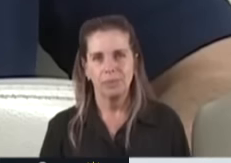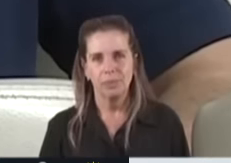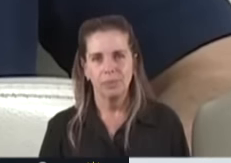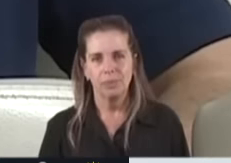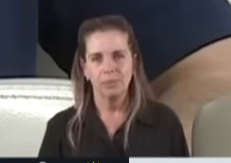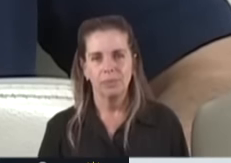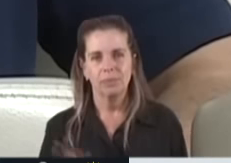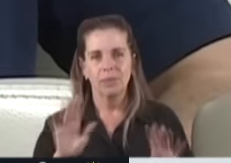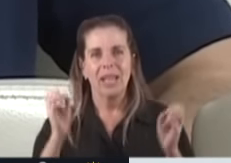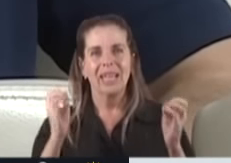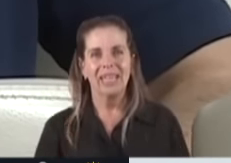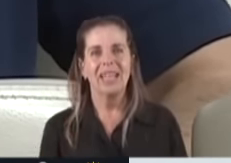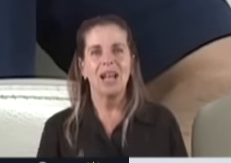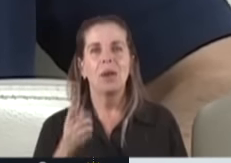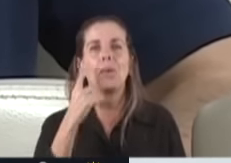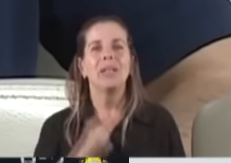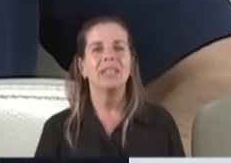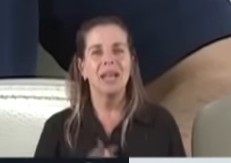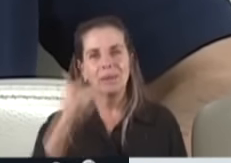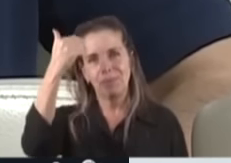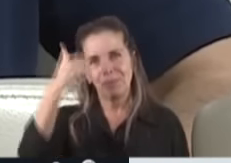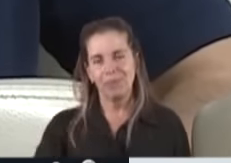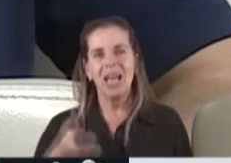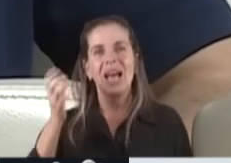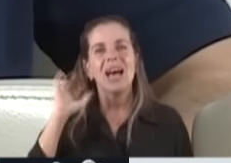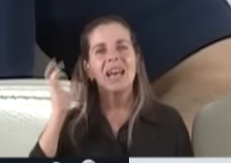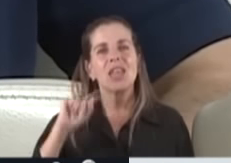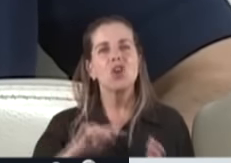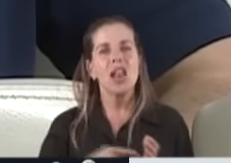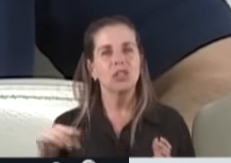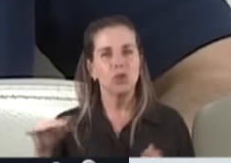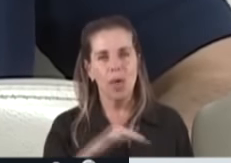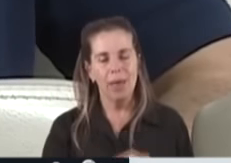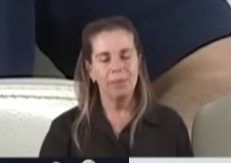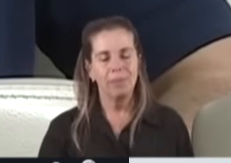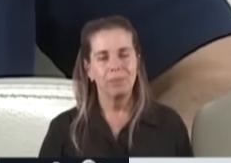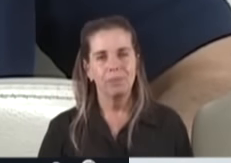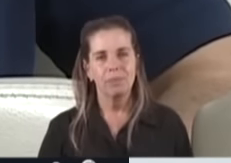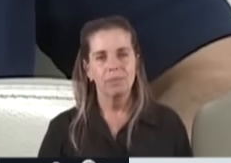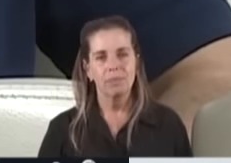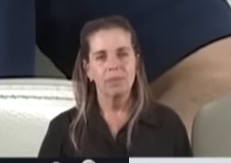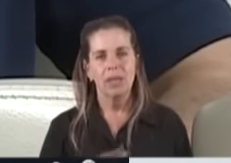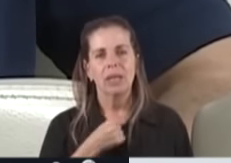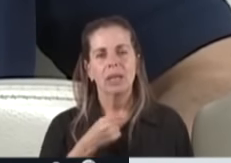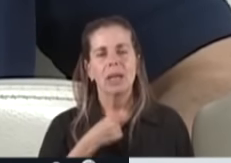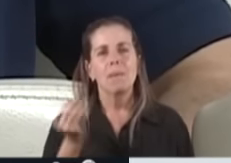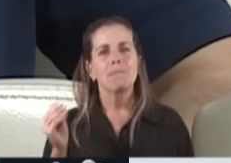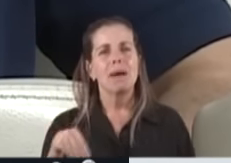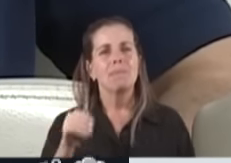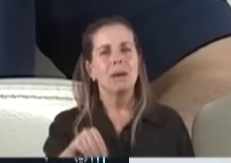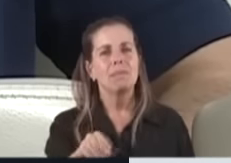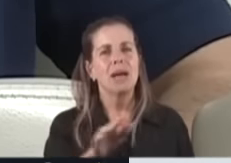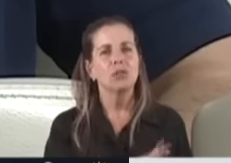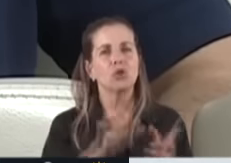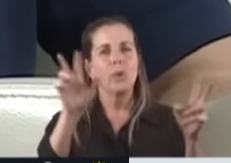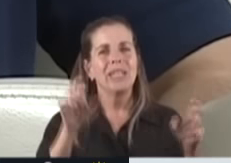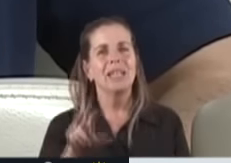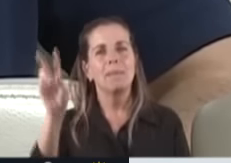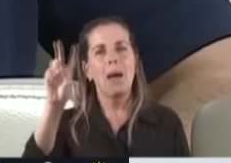¿Qué tal, Manuel? Buen día, ¿cómo te va? Martín Fernández para Radio de la Ciudad. Quería avanzar un poquito más sobre la cuestión